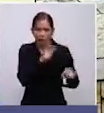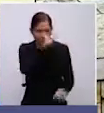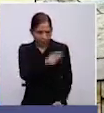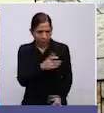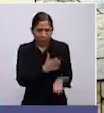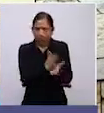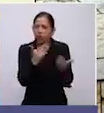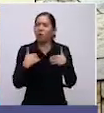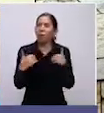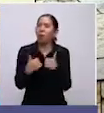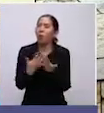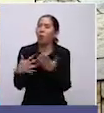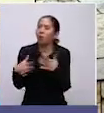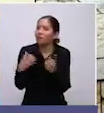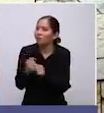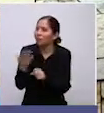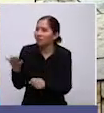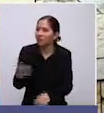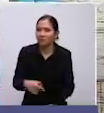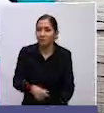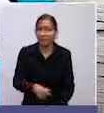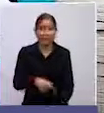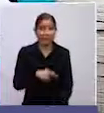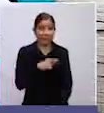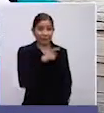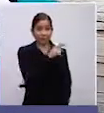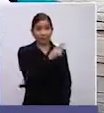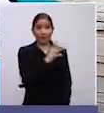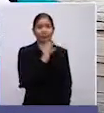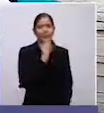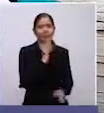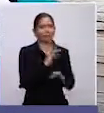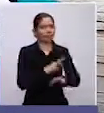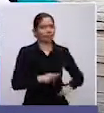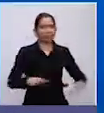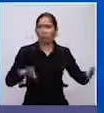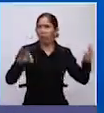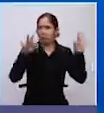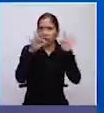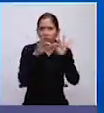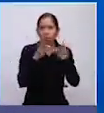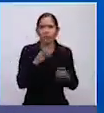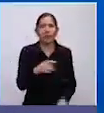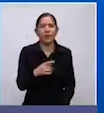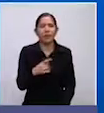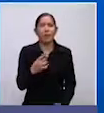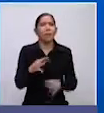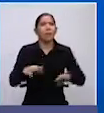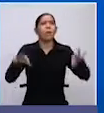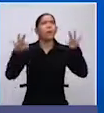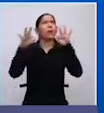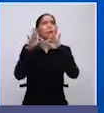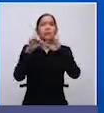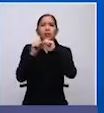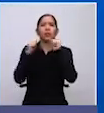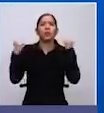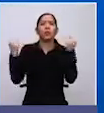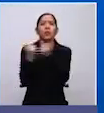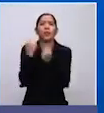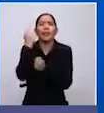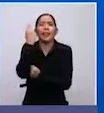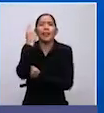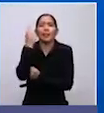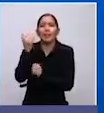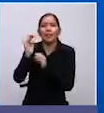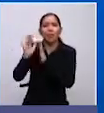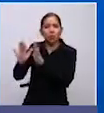de derecho. Yo creo que es muy importante, Camila, entender el rol de la sociedad y el rol de las familias